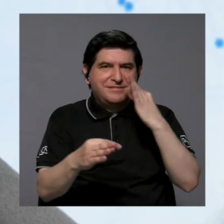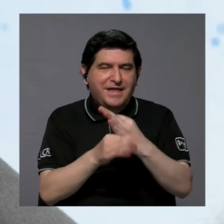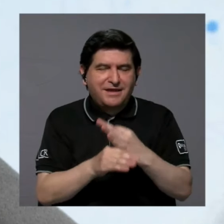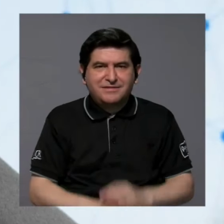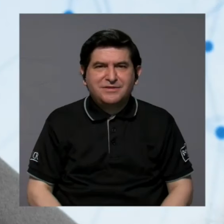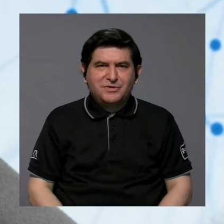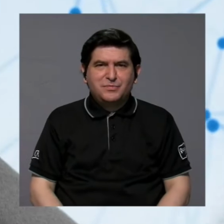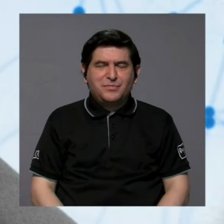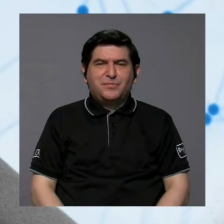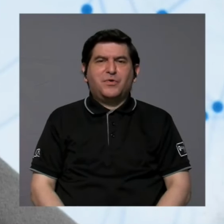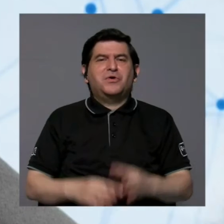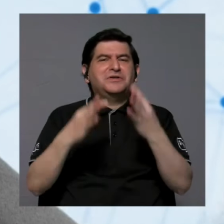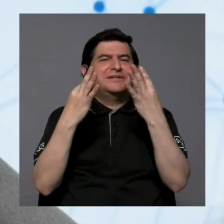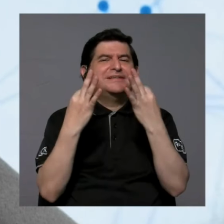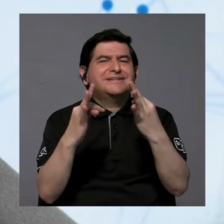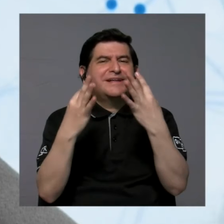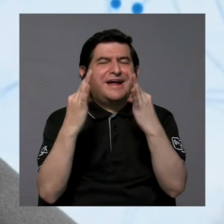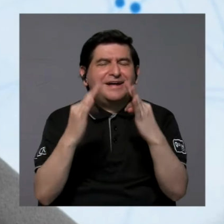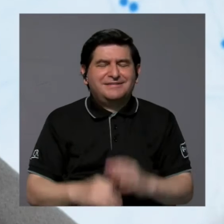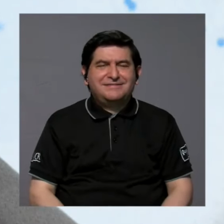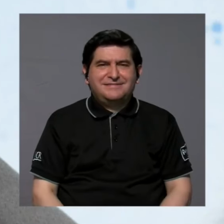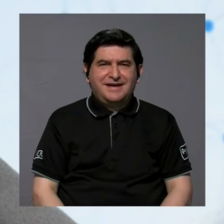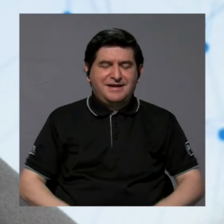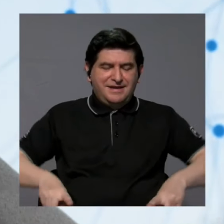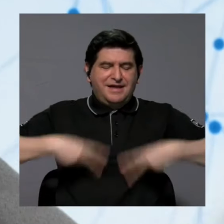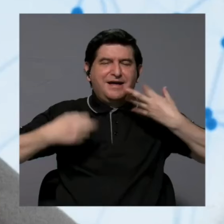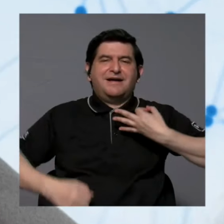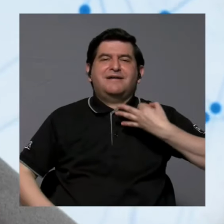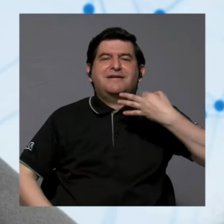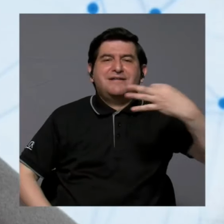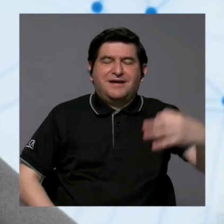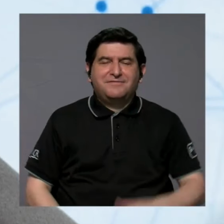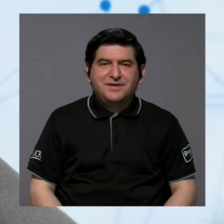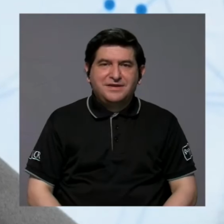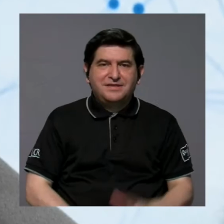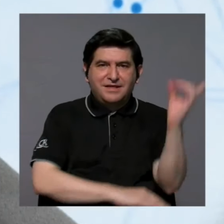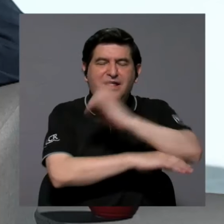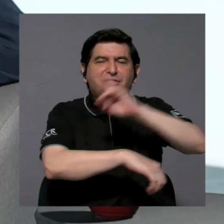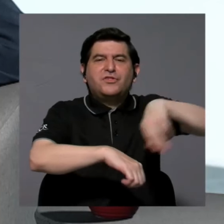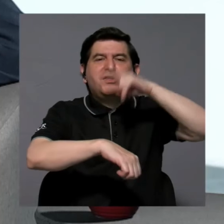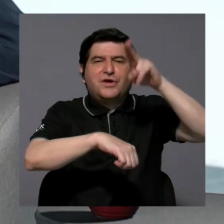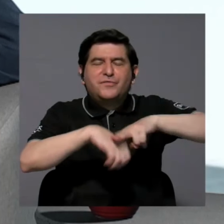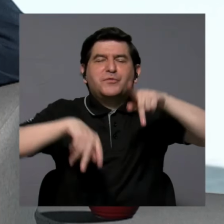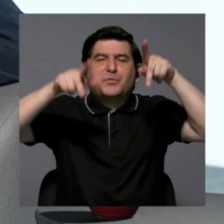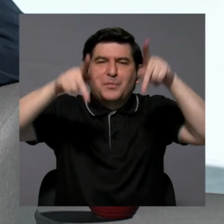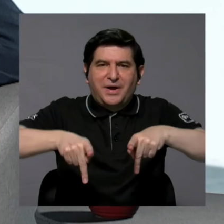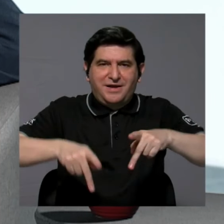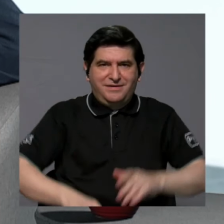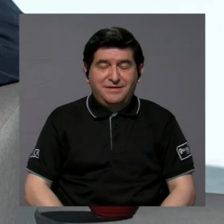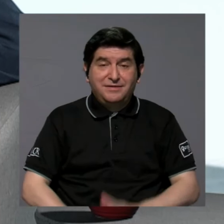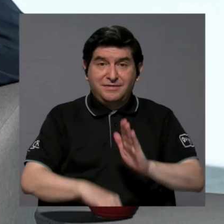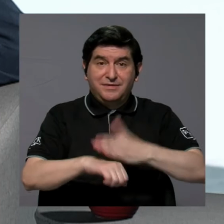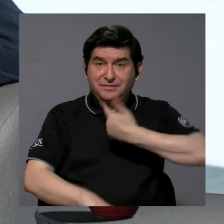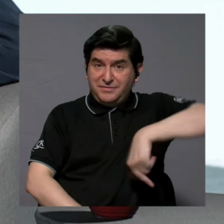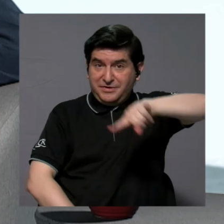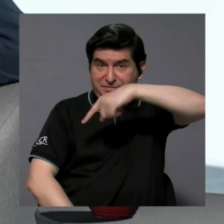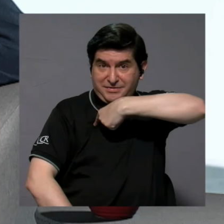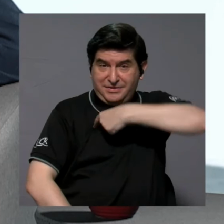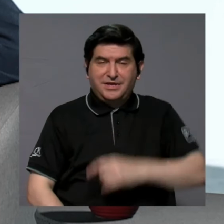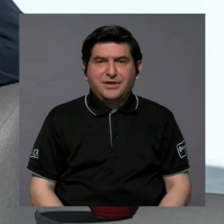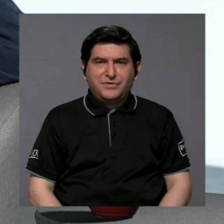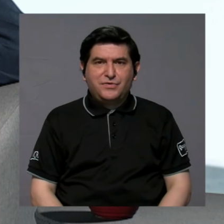etnográfica, que quiere decir que nos tratamos de acercar a la vida cotidiana, a un día común y corriente de las personas, que nos